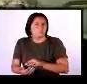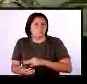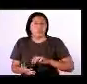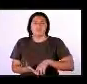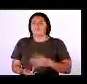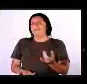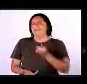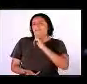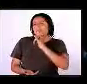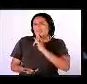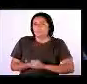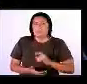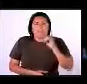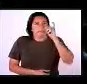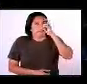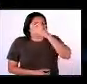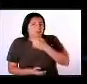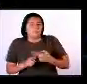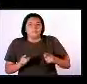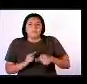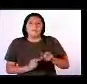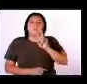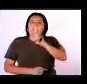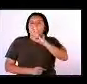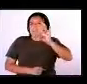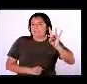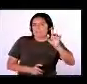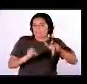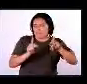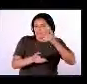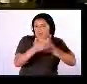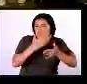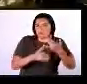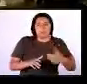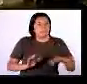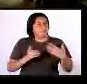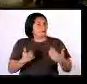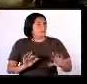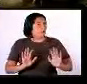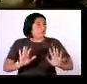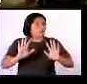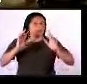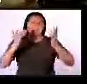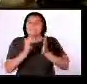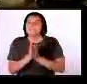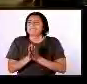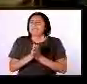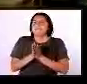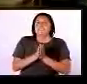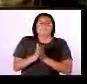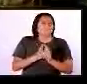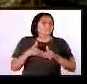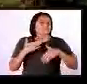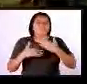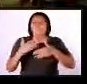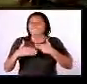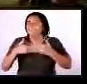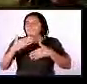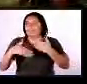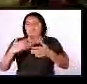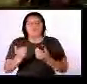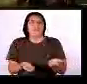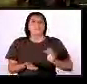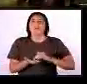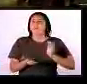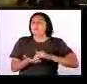de hacerlo y qué mejor presentarlo con 27 actores especiales en escena, eso es maravilloso. Ansioso porque sigan más y se sigan